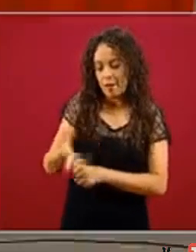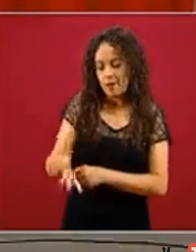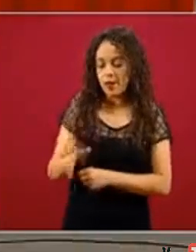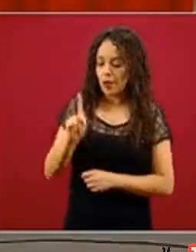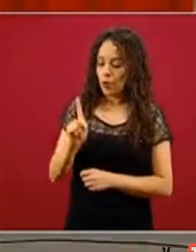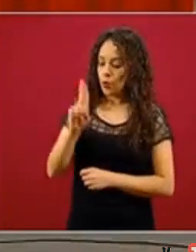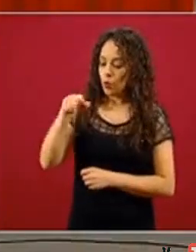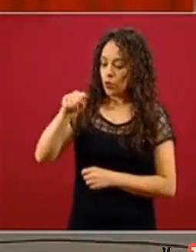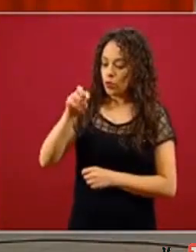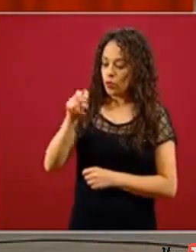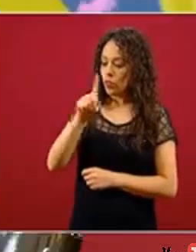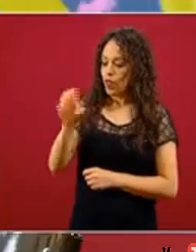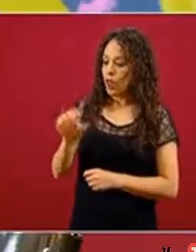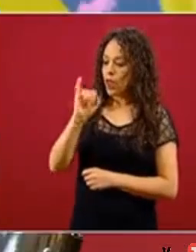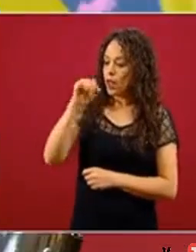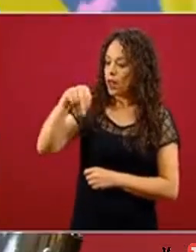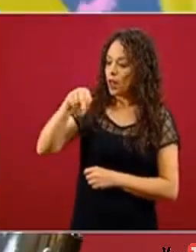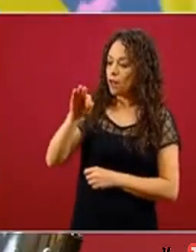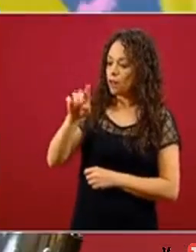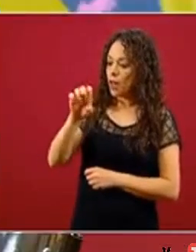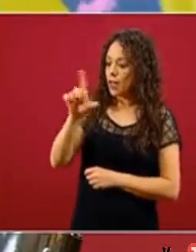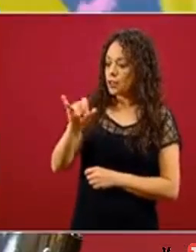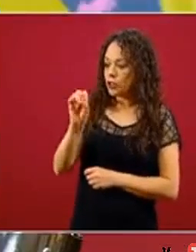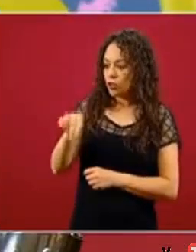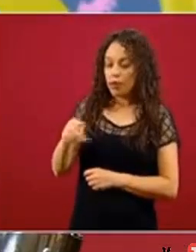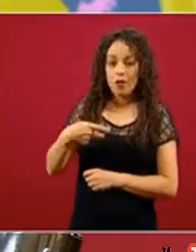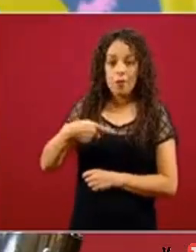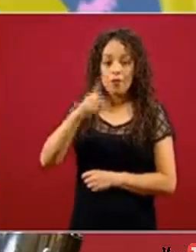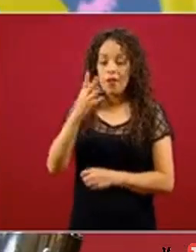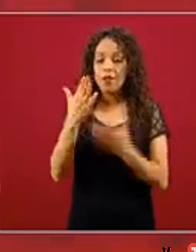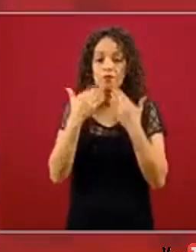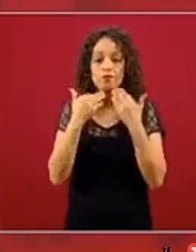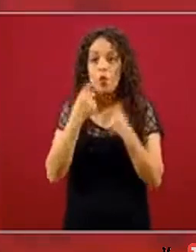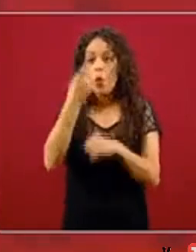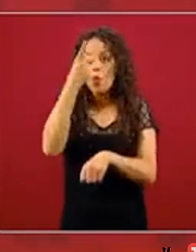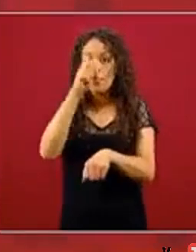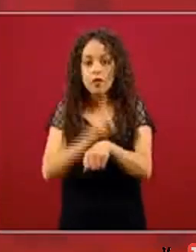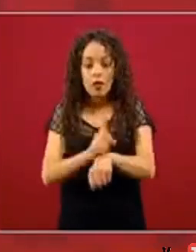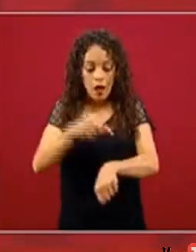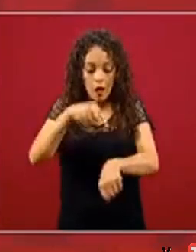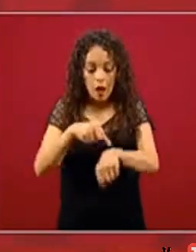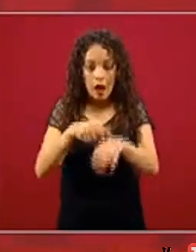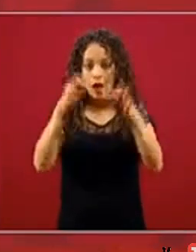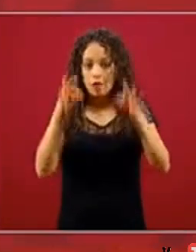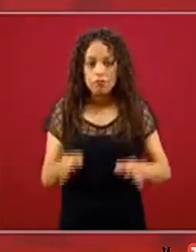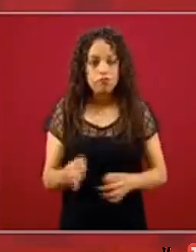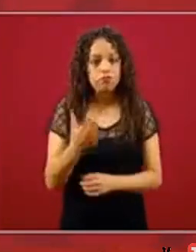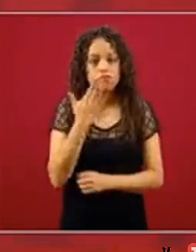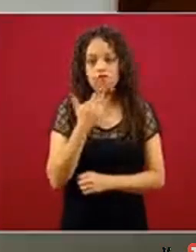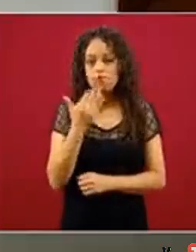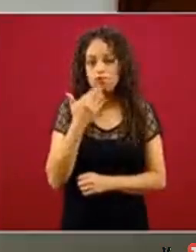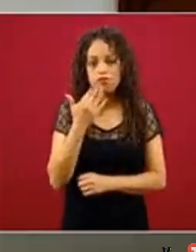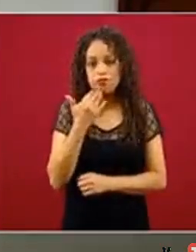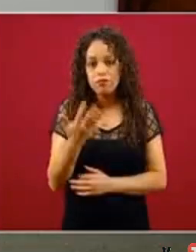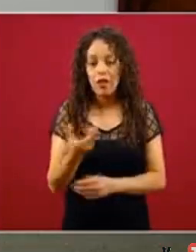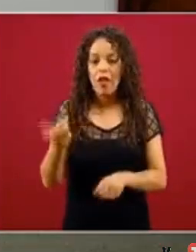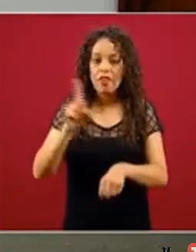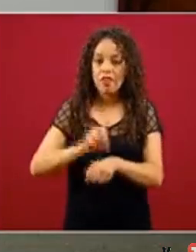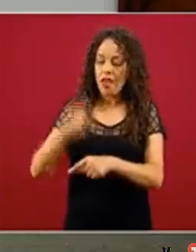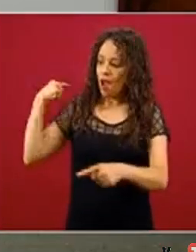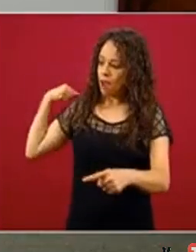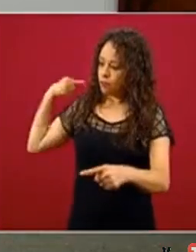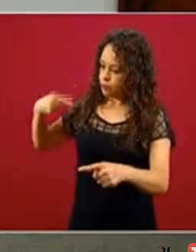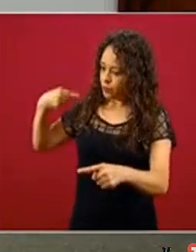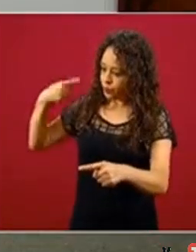pero no es un solo día a una hora precisa, es a lo largo de varios días, hay fluctuaciones y se